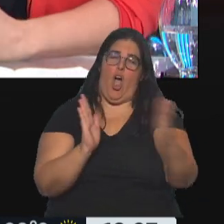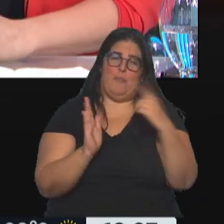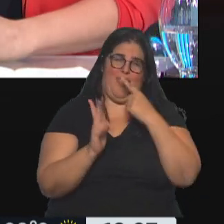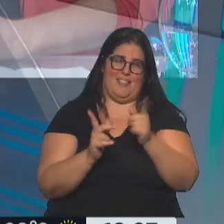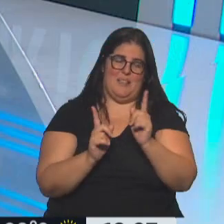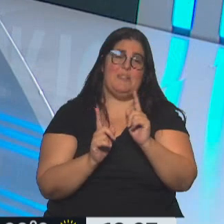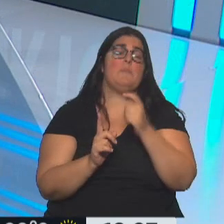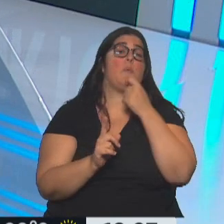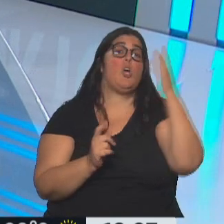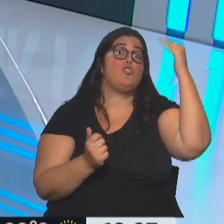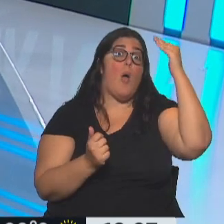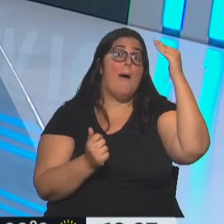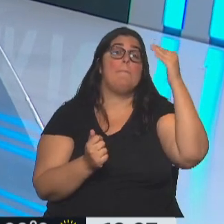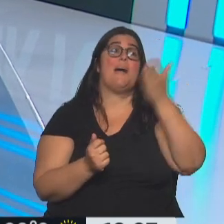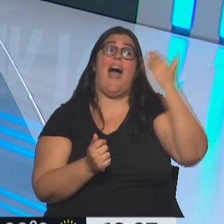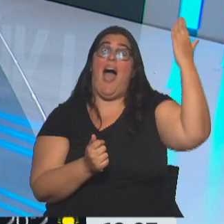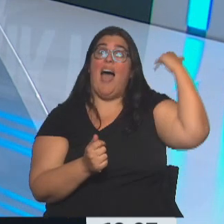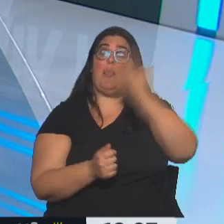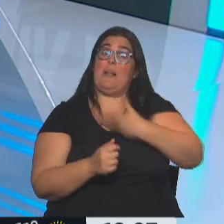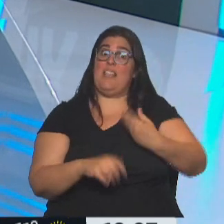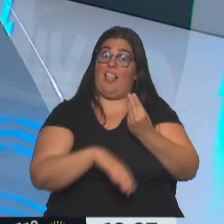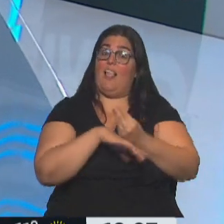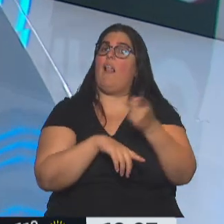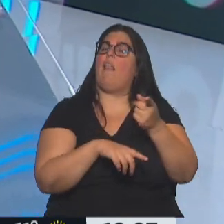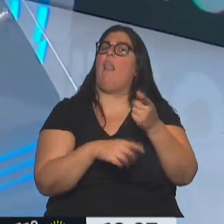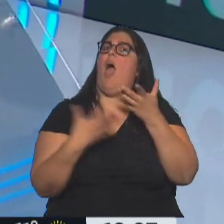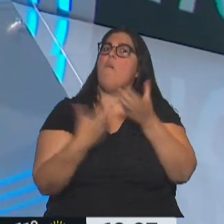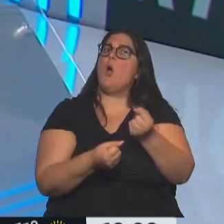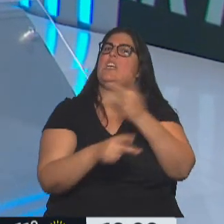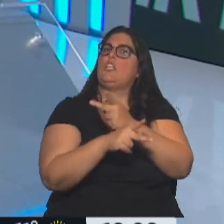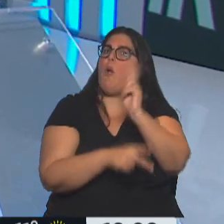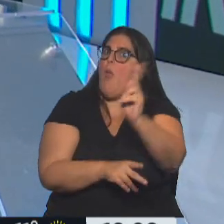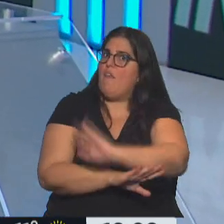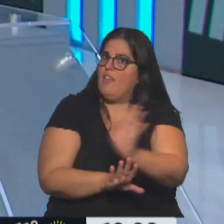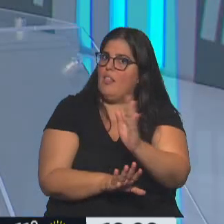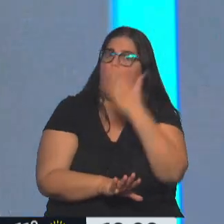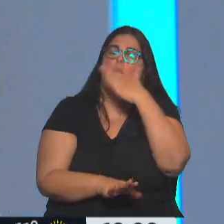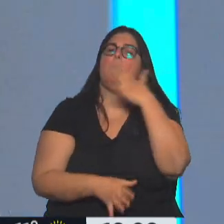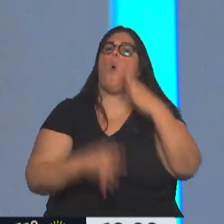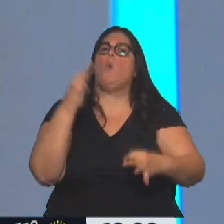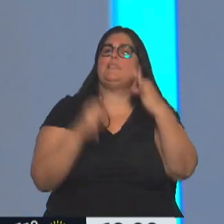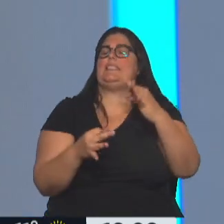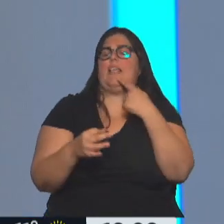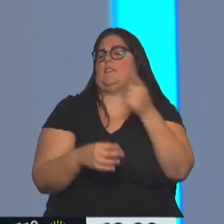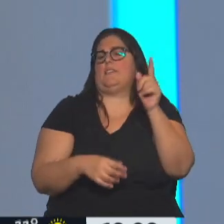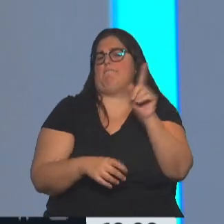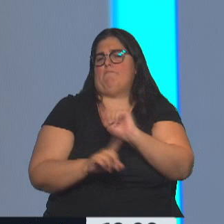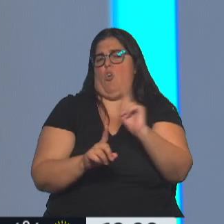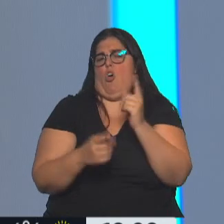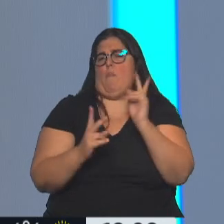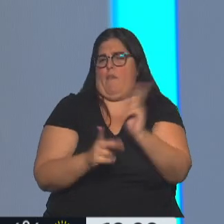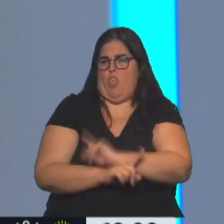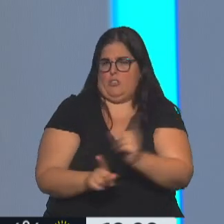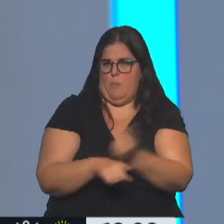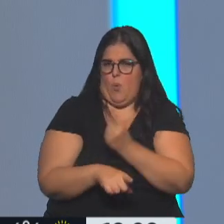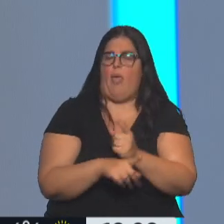el caso de Donald Trump, por ejemplo, en su momento él apoyó la prohibición de TikTok, después la justicia va a dar marcha atrás con esto, pero es interesante porque Trump